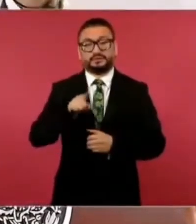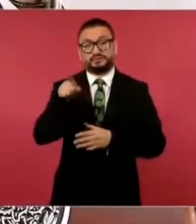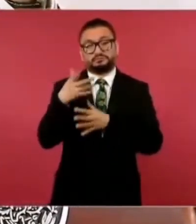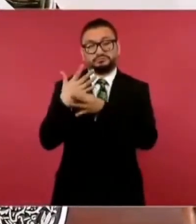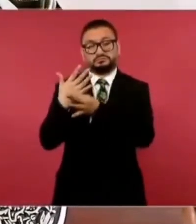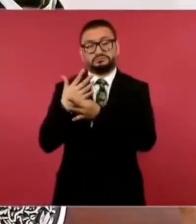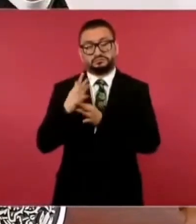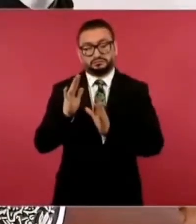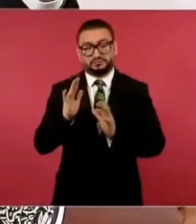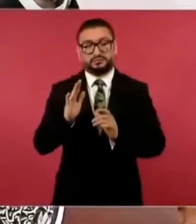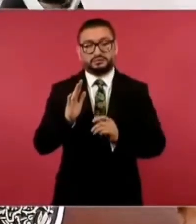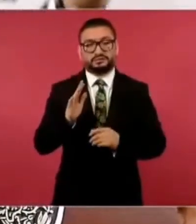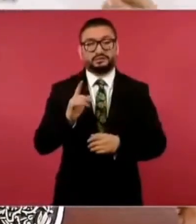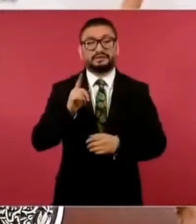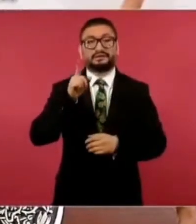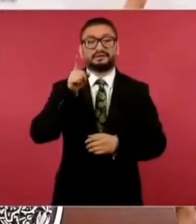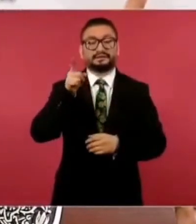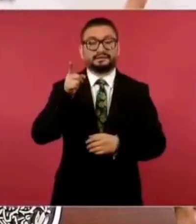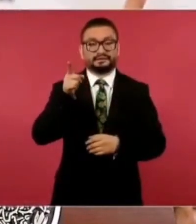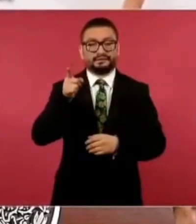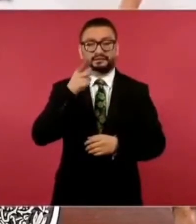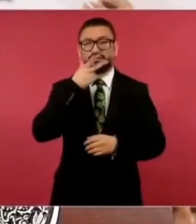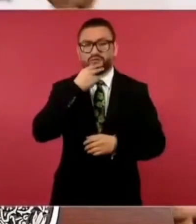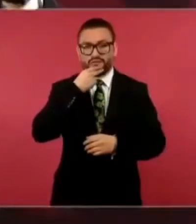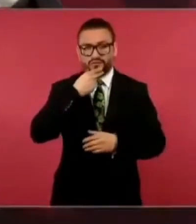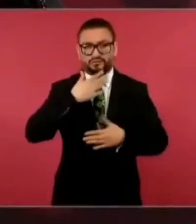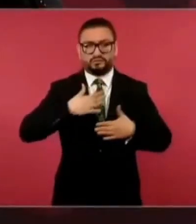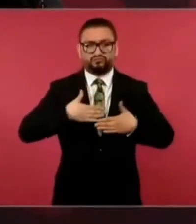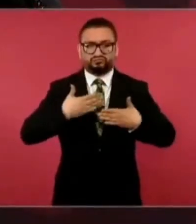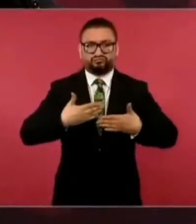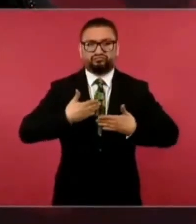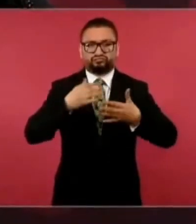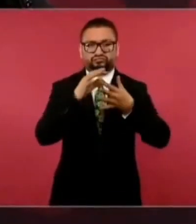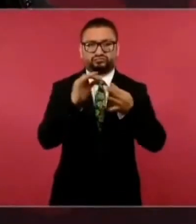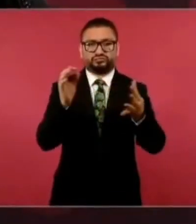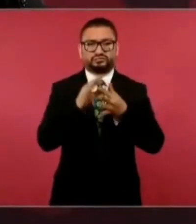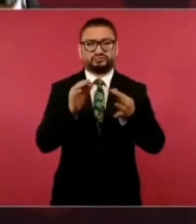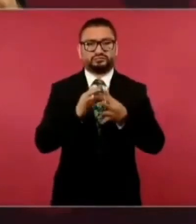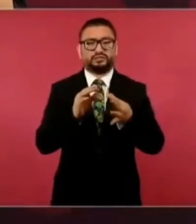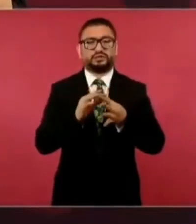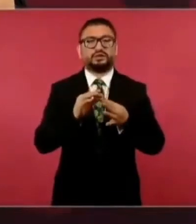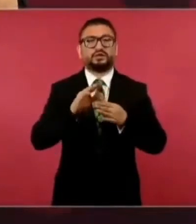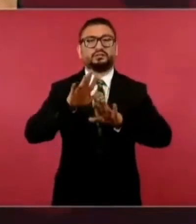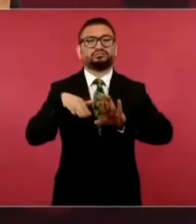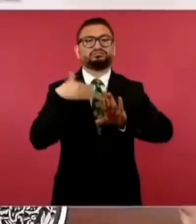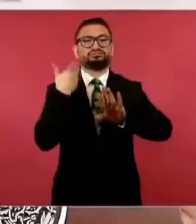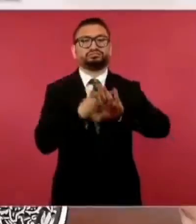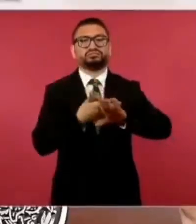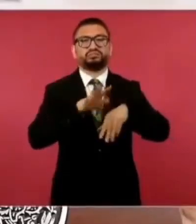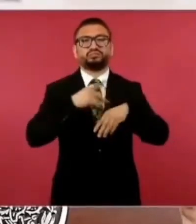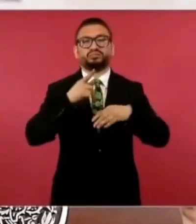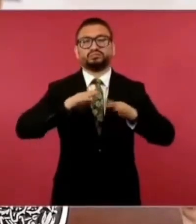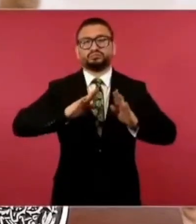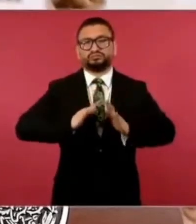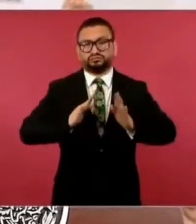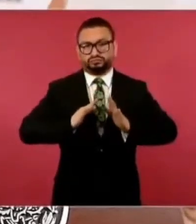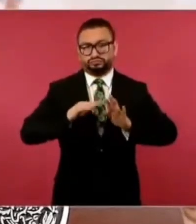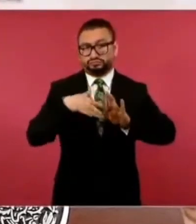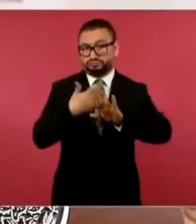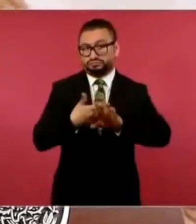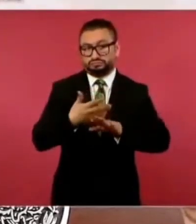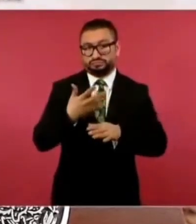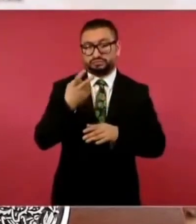supuestamente él había declarado en contra de los militares,